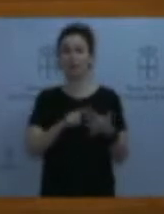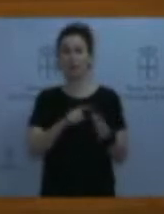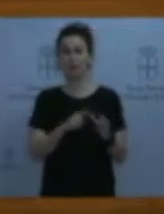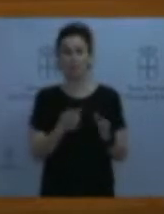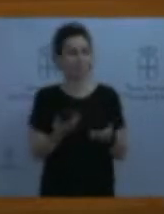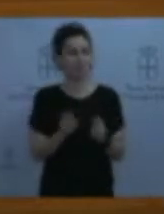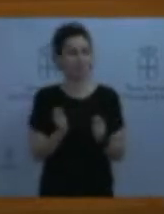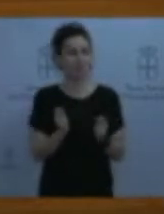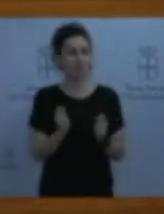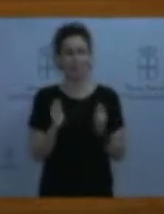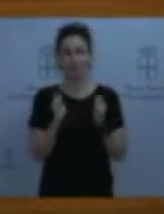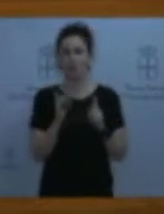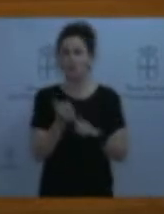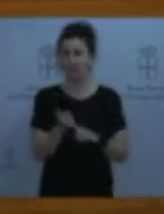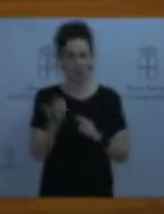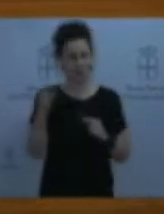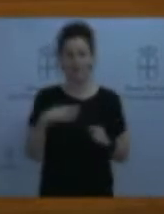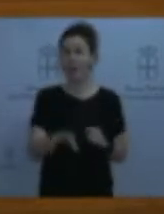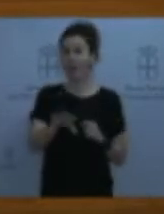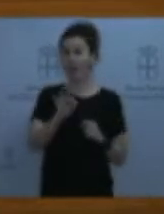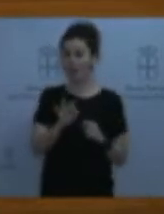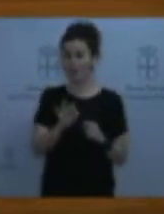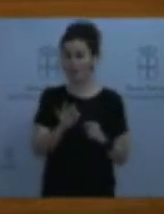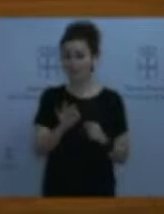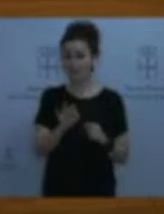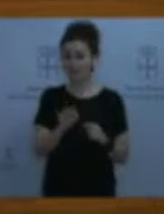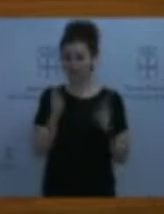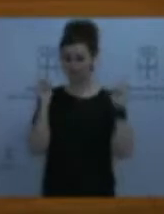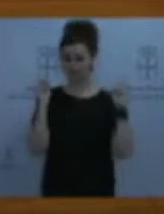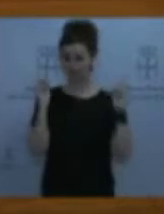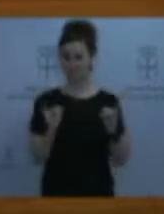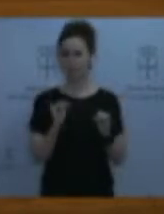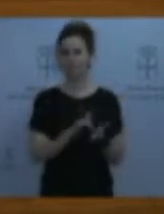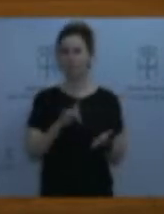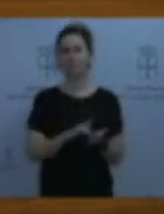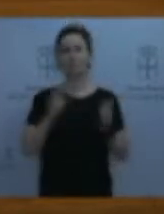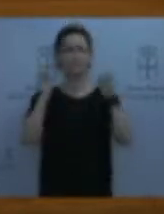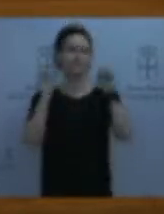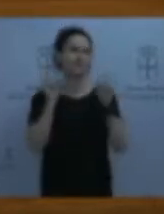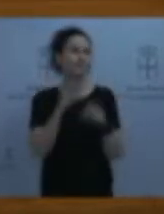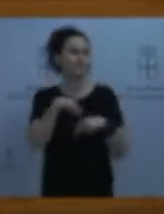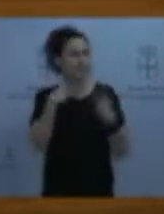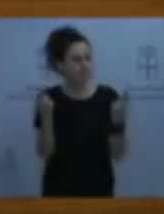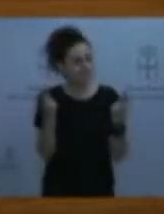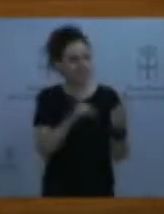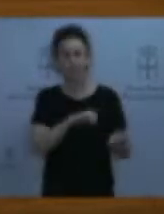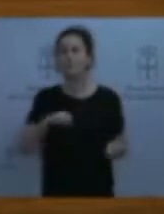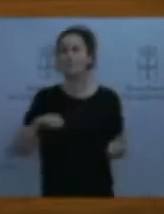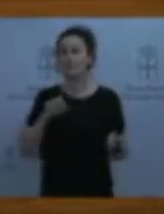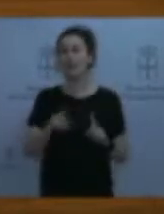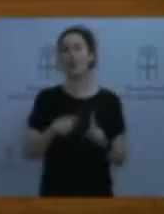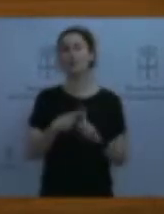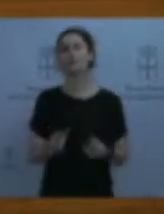La cuestión es, ¿realmente existe un problema de libre elección en Asturias? Cuando tenemos educación pública, educación privada y tenemos además